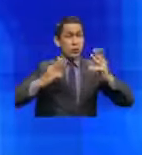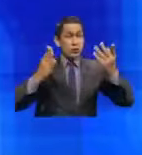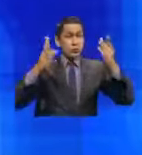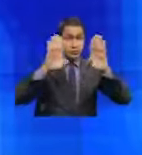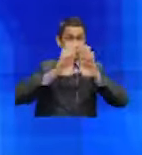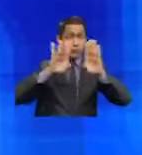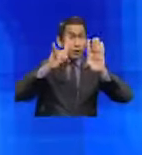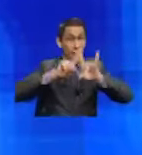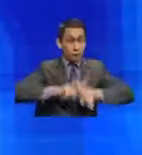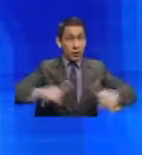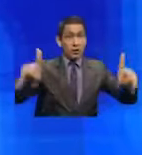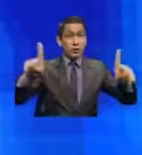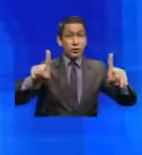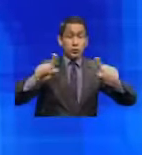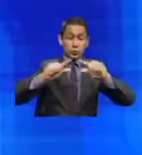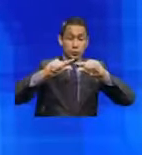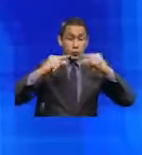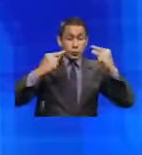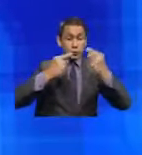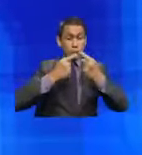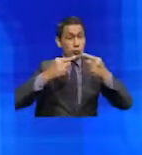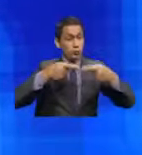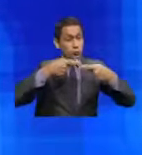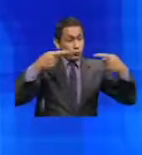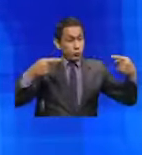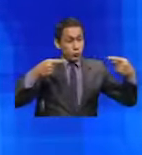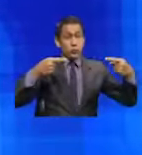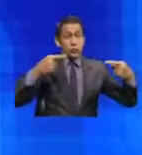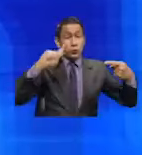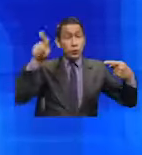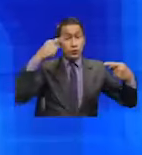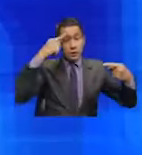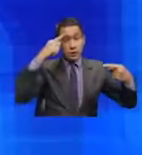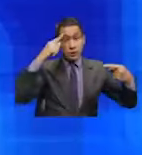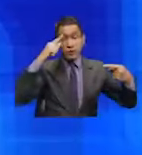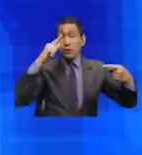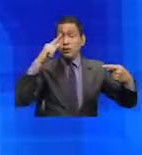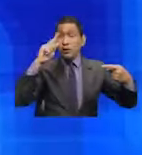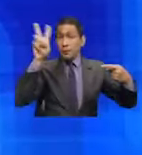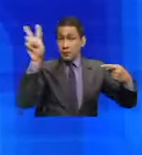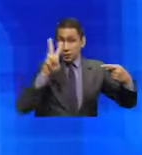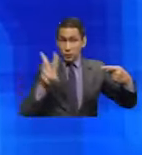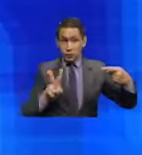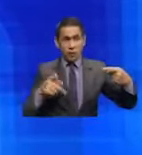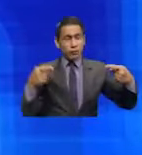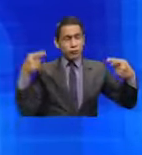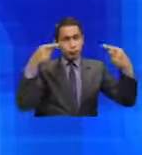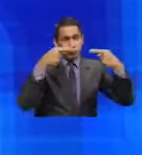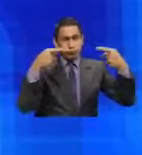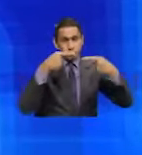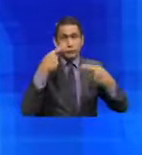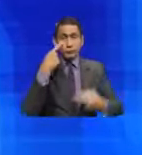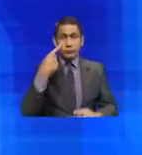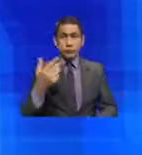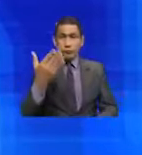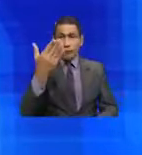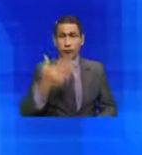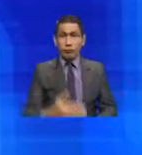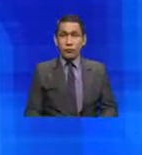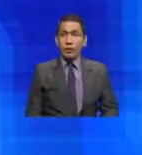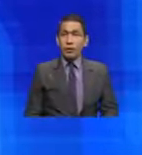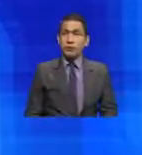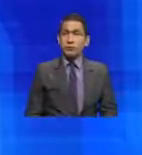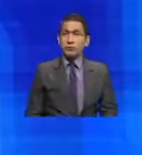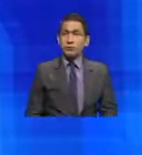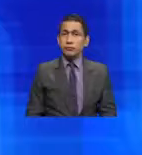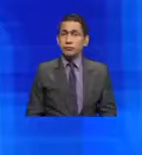la oposición venezolana presentó violaciones de acuerdos del régimen. Todos los detalles en el siguiente resumen de Noticias